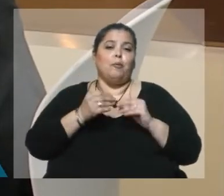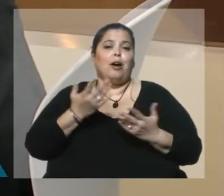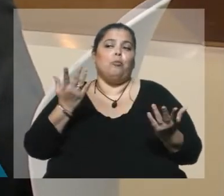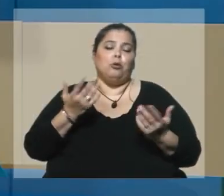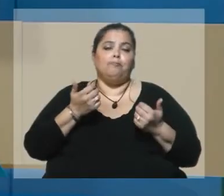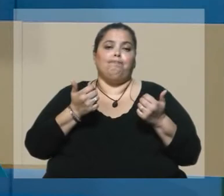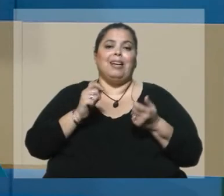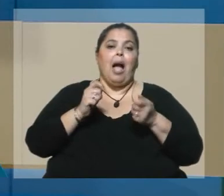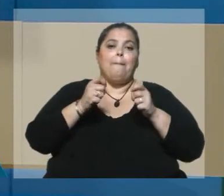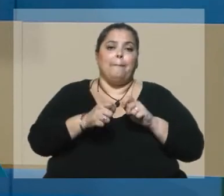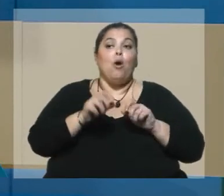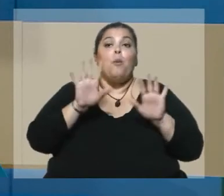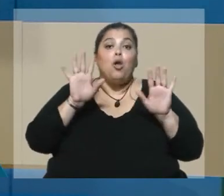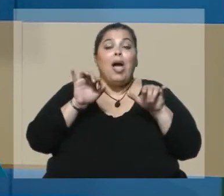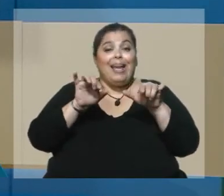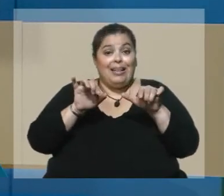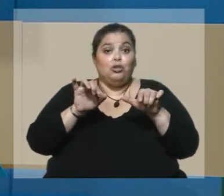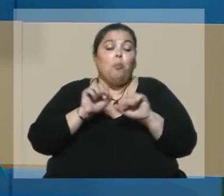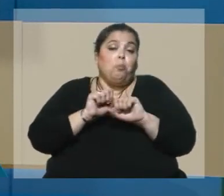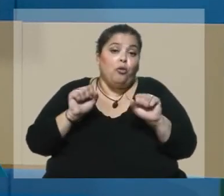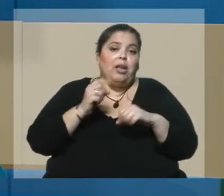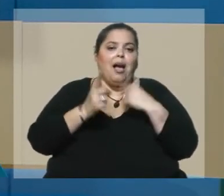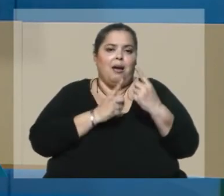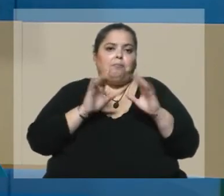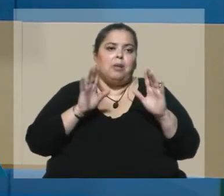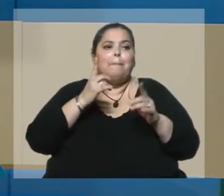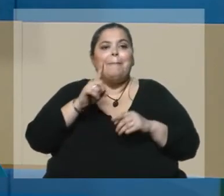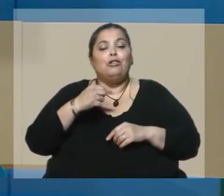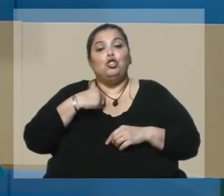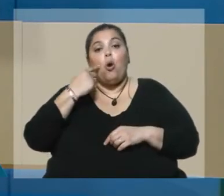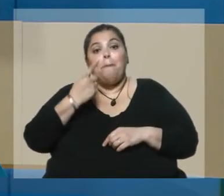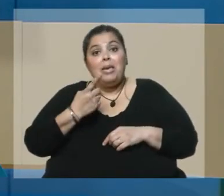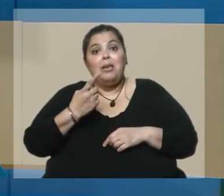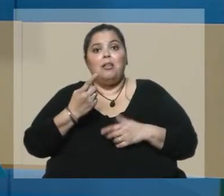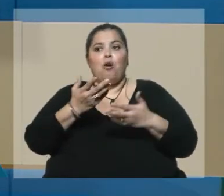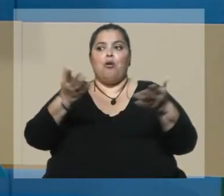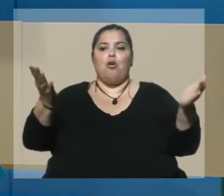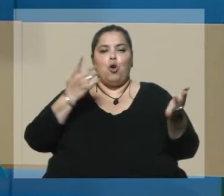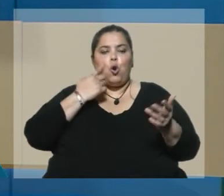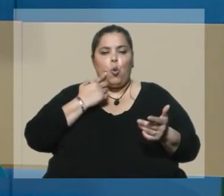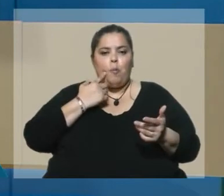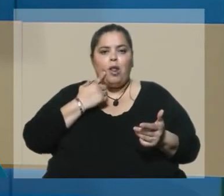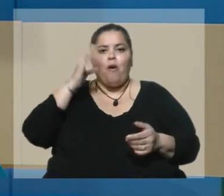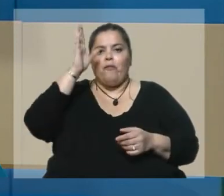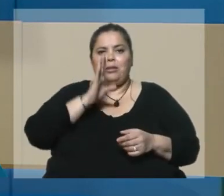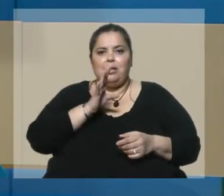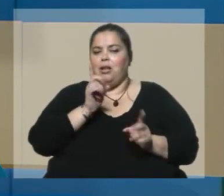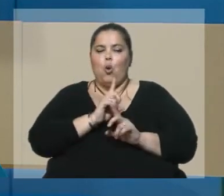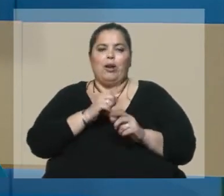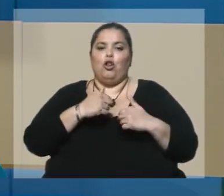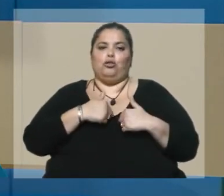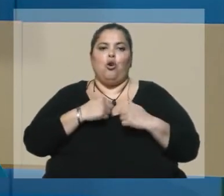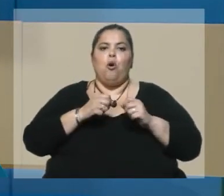en ese sentido podría así tener alguna señal pero cuando uno mira los grandes números no es que vamos a no vamos a crecer